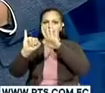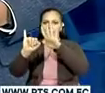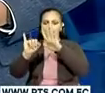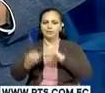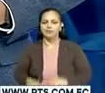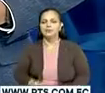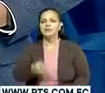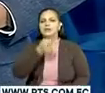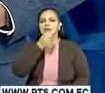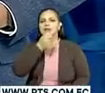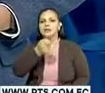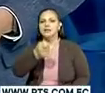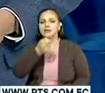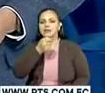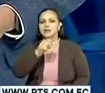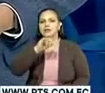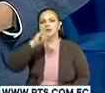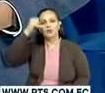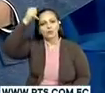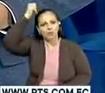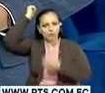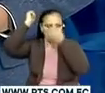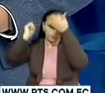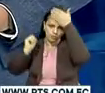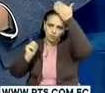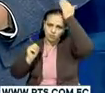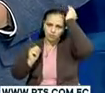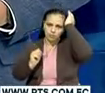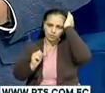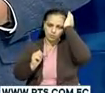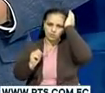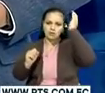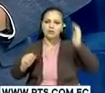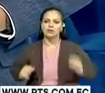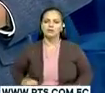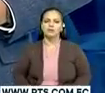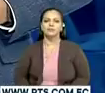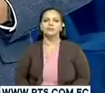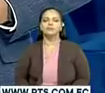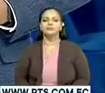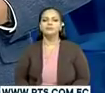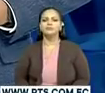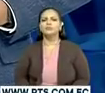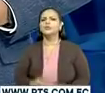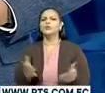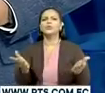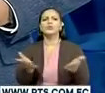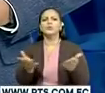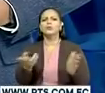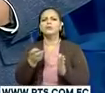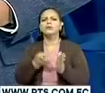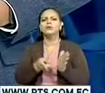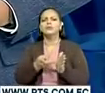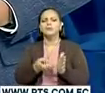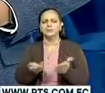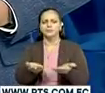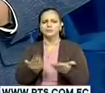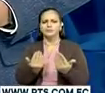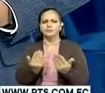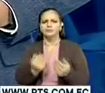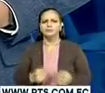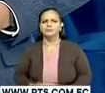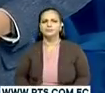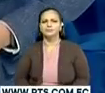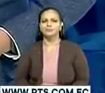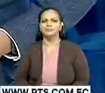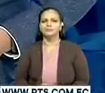compañero José Morales, nuestro querido tocayo. José, ¿dónde te encuentras? ¿Cuál es la información que nos tienes, mi querido